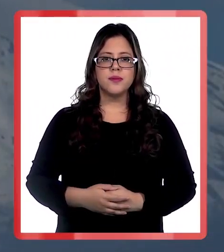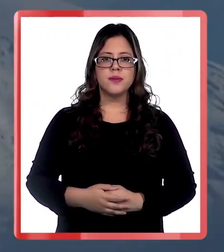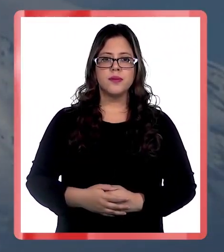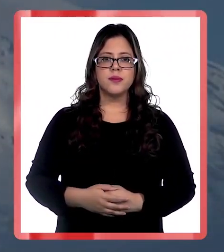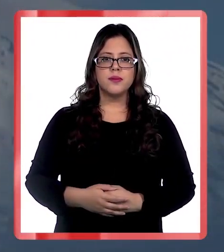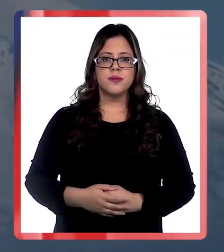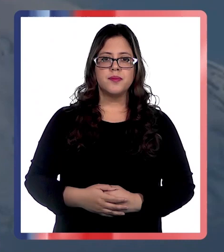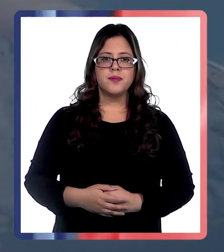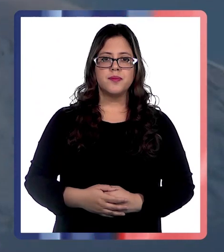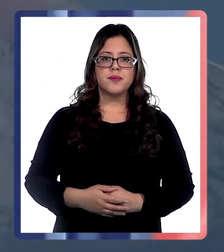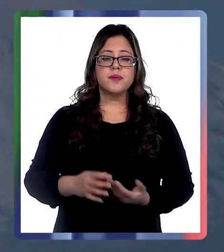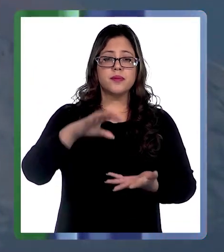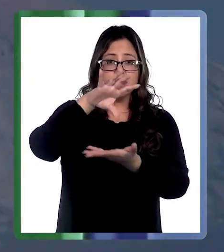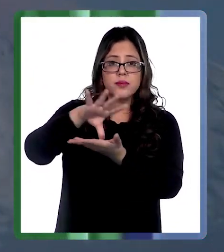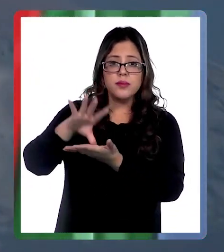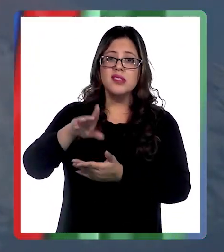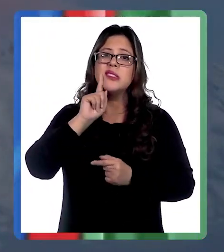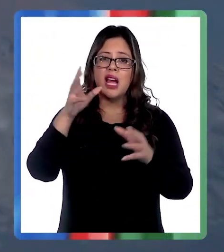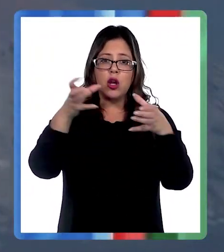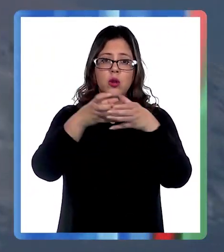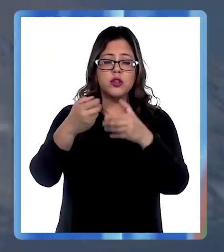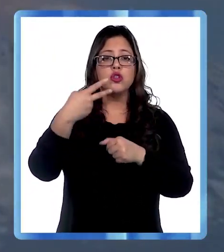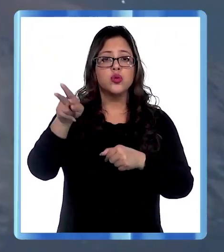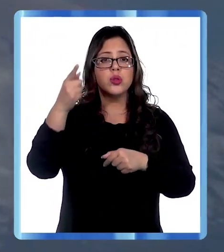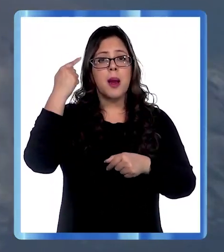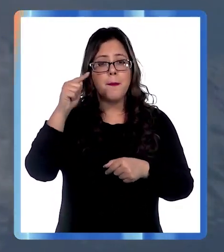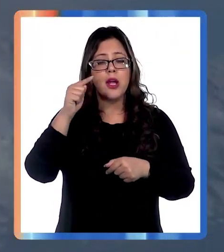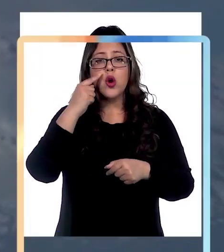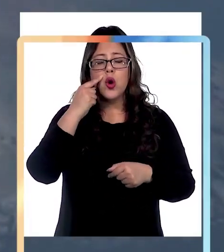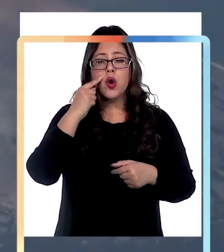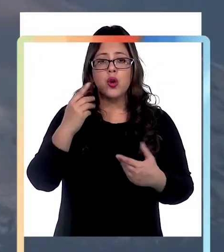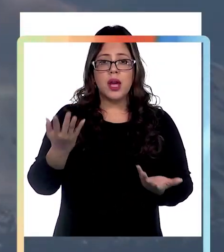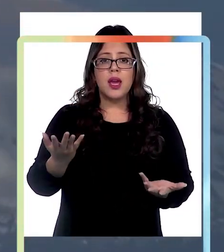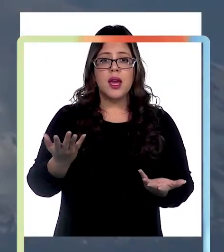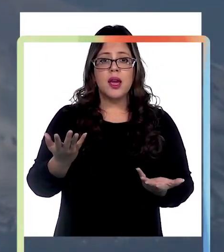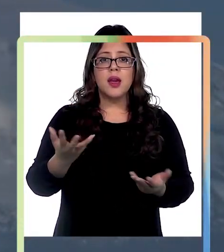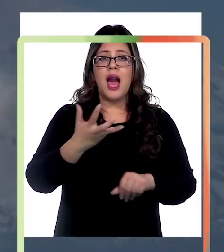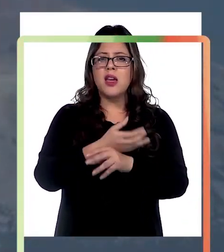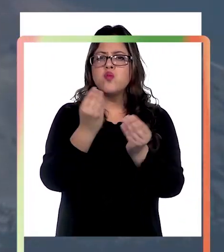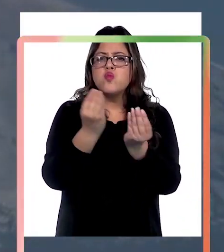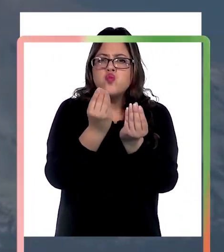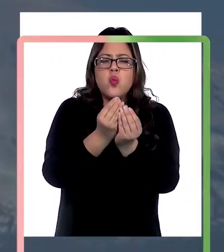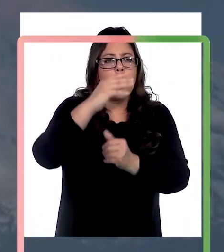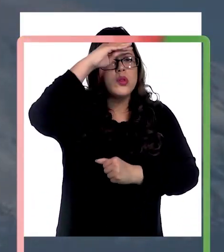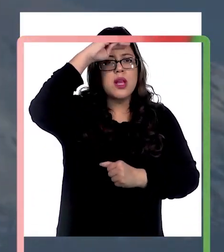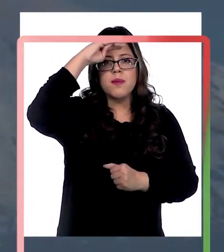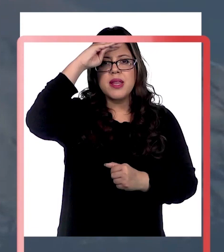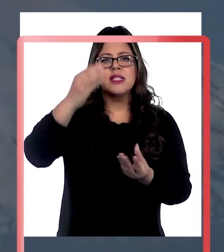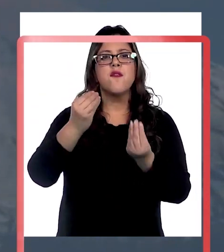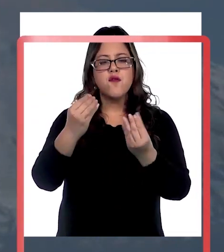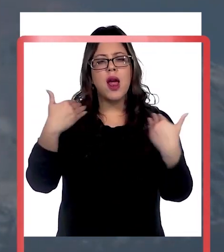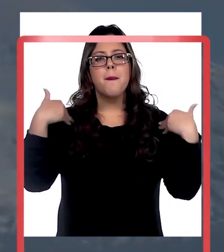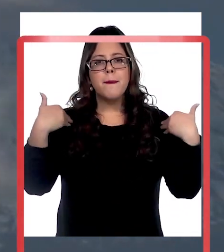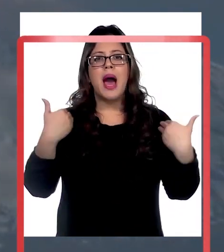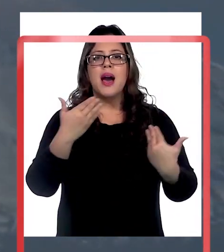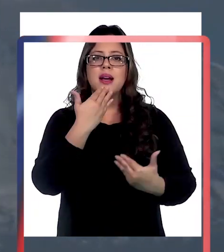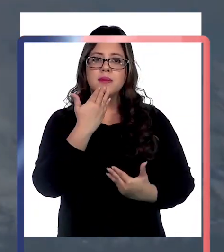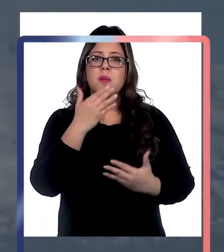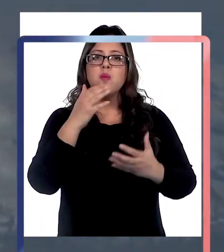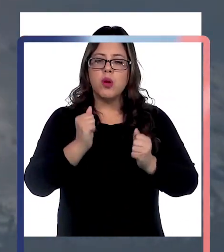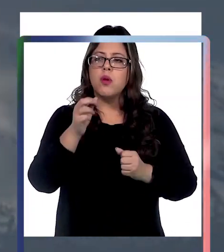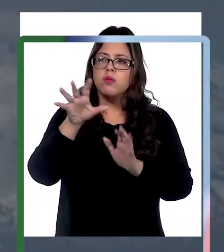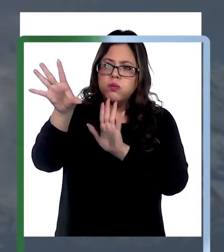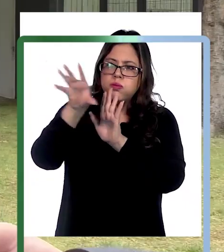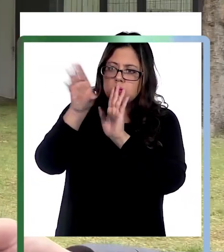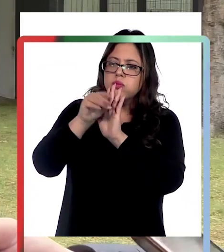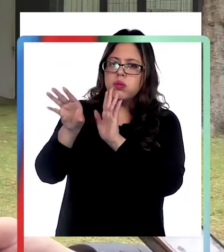volcán cada país tiene su propia organización pero aún así hay un sinnúmero de experiencias y de buenas